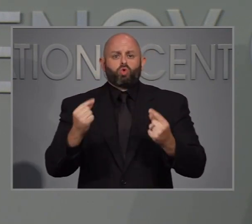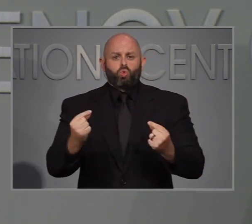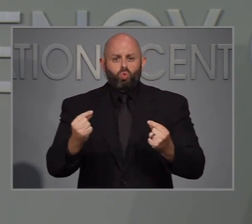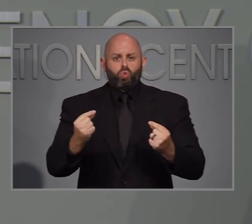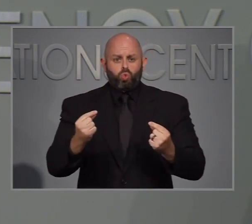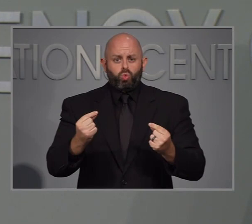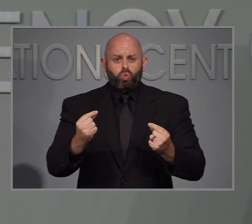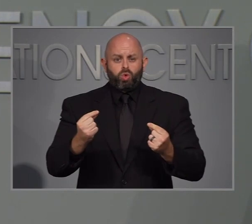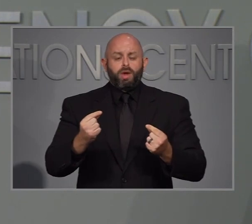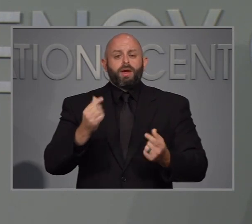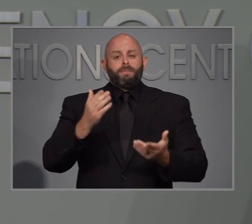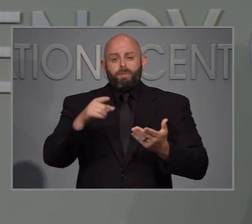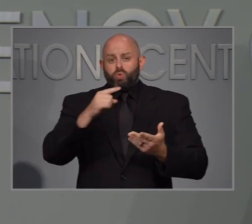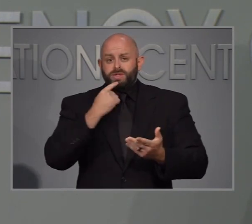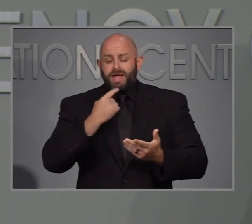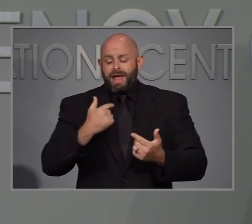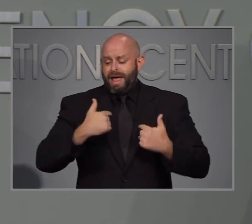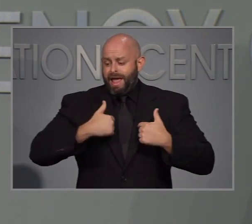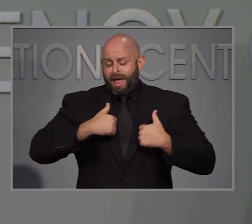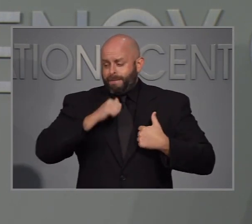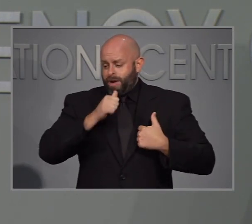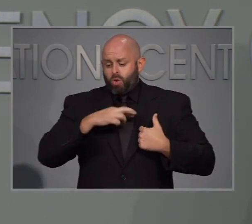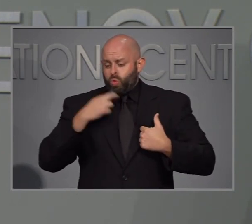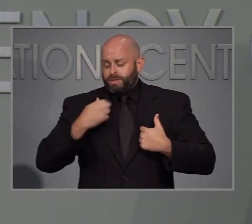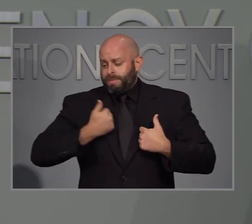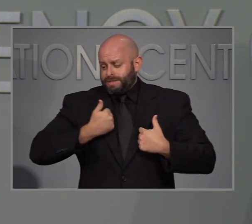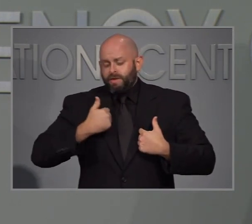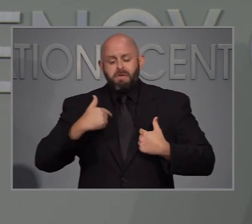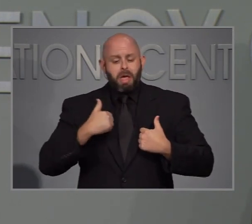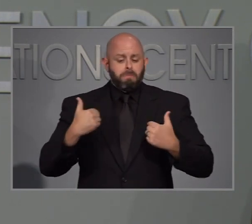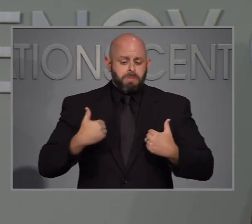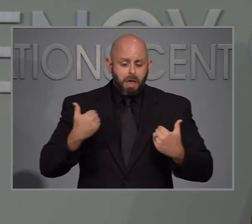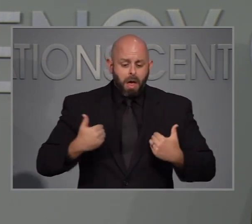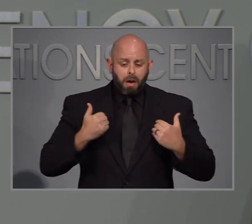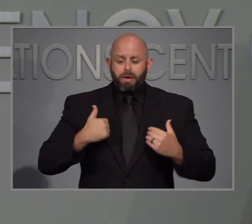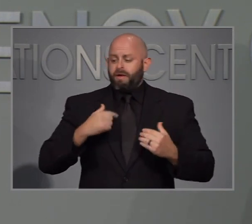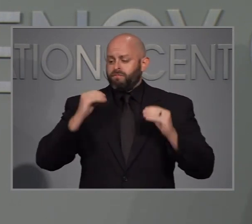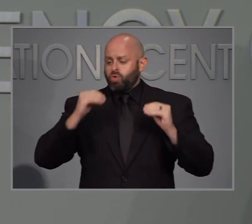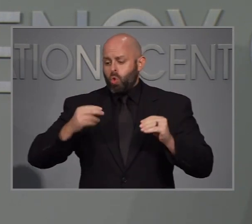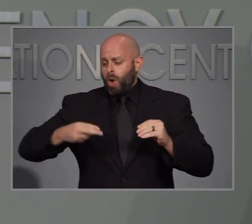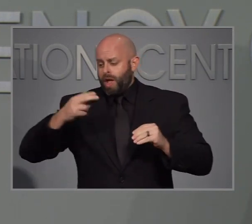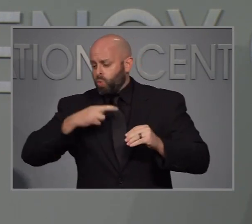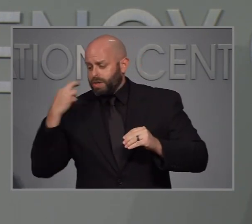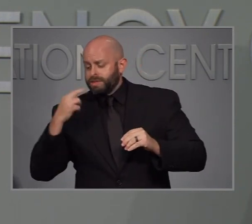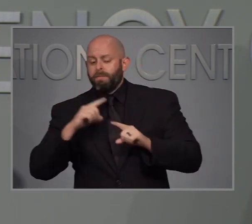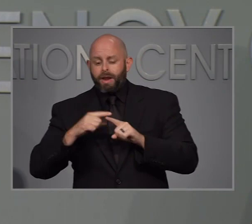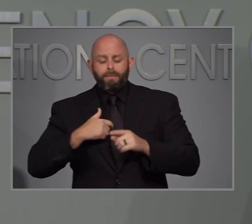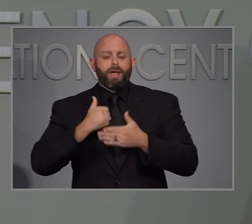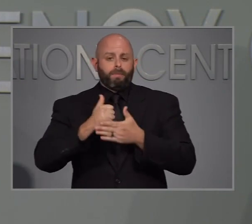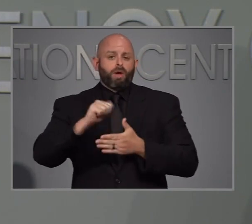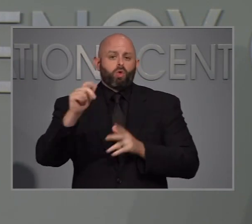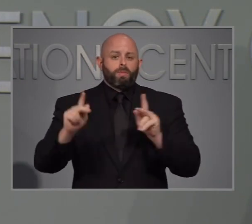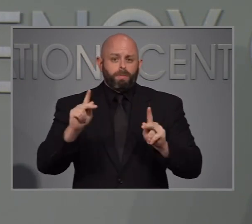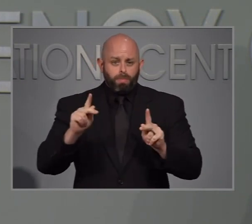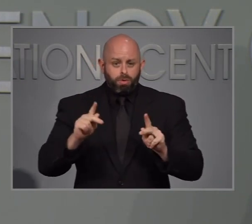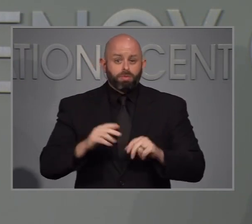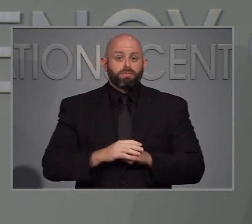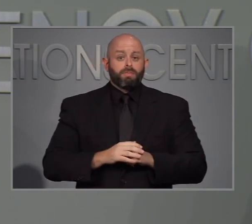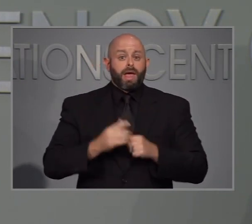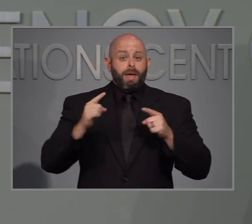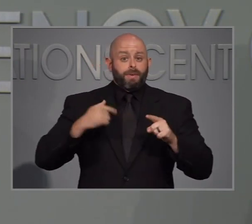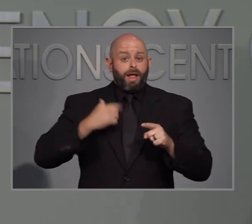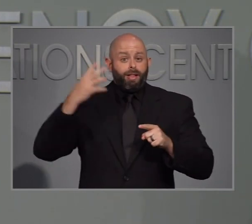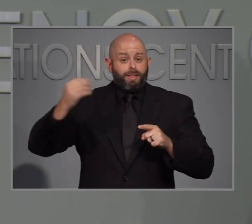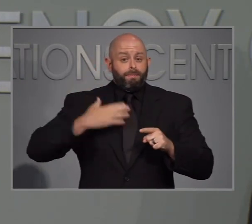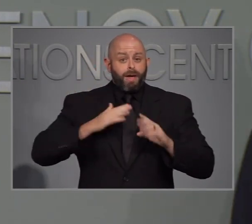hacer. Bueno, tal vez yo no estoy bajo riesgo, pero yo puedo representar un riesgo para otros. Así que antes